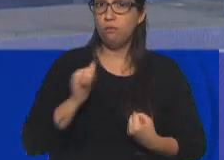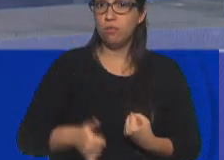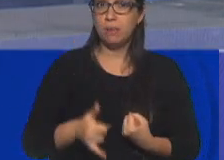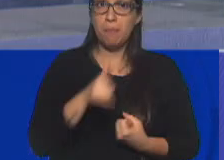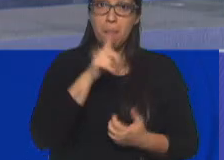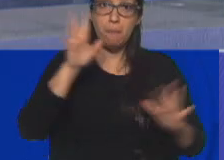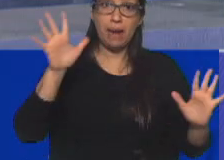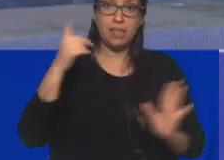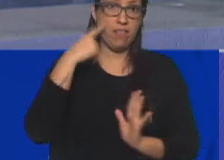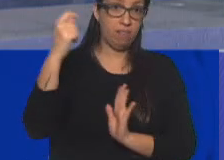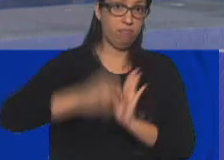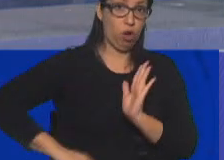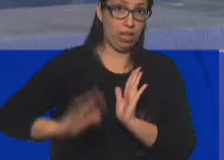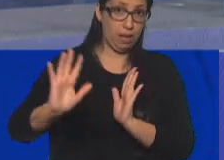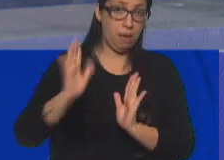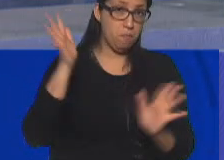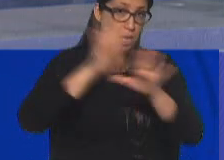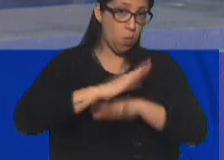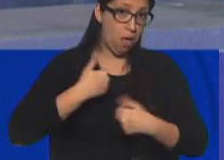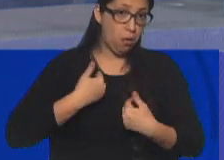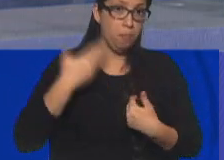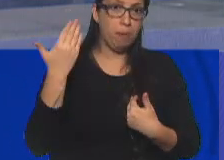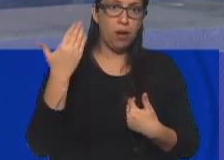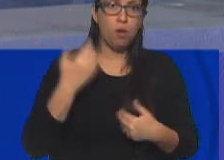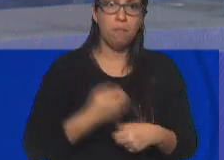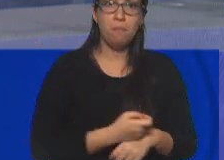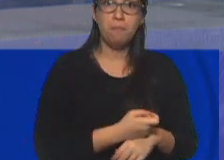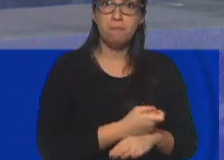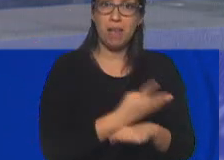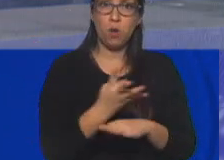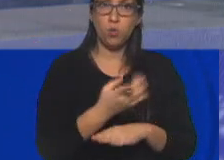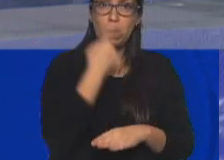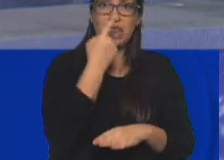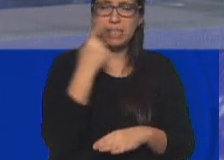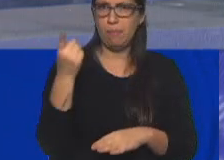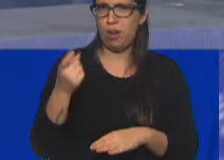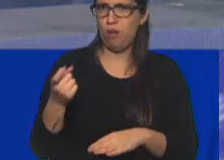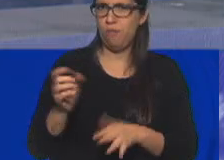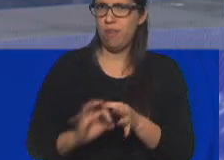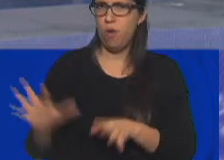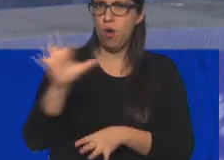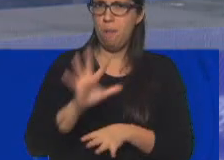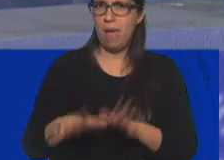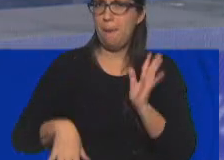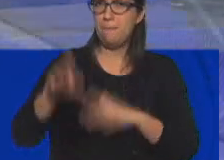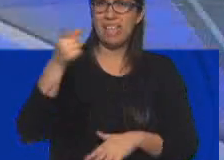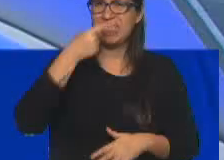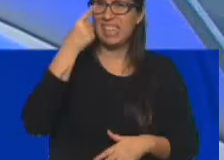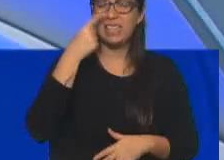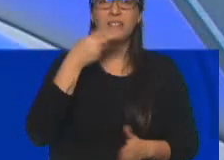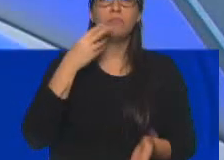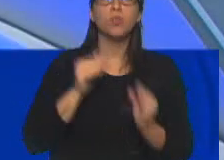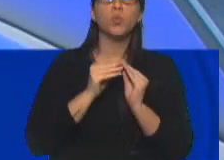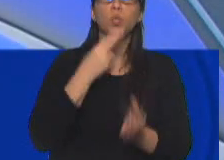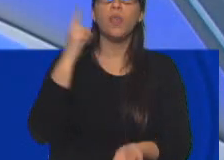si me equivoco, hay un interés que supera el del Mercosur, que es el europeo, ¿no? Teniendo en cuenta, por ejemplo, los aranceles estadounidenses,